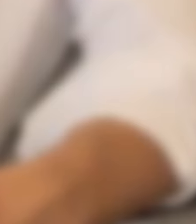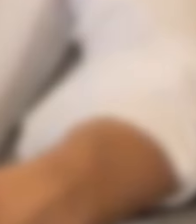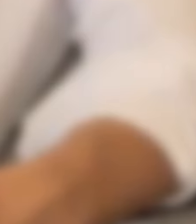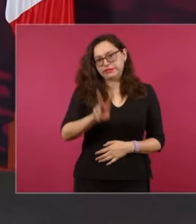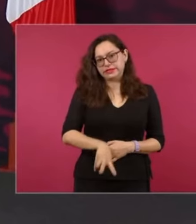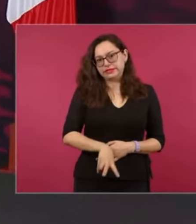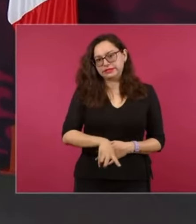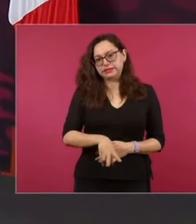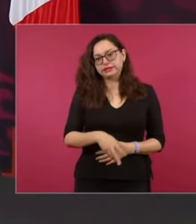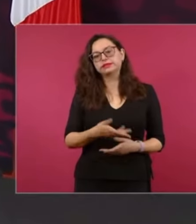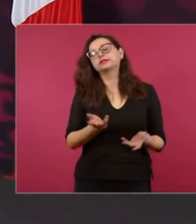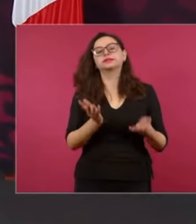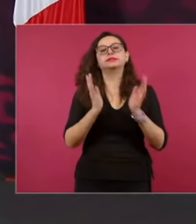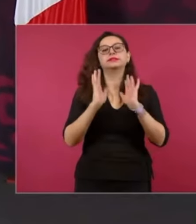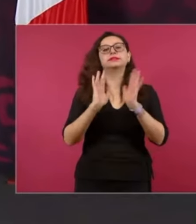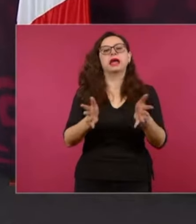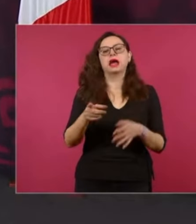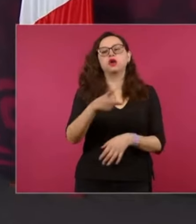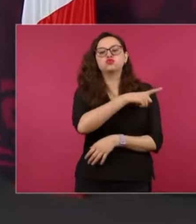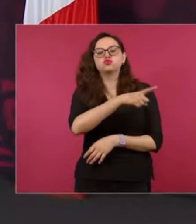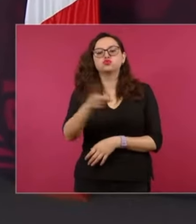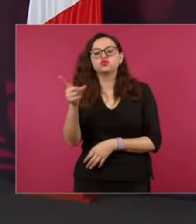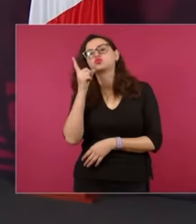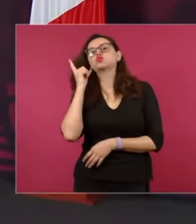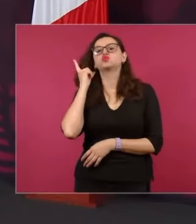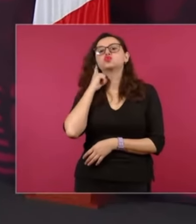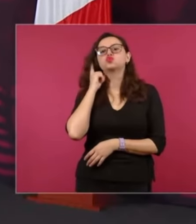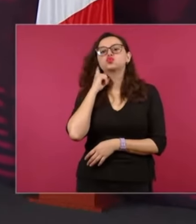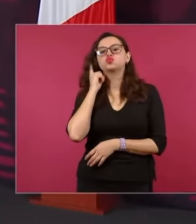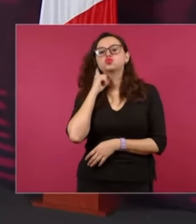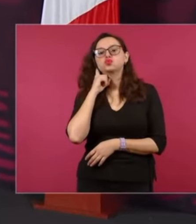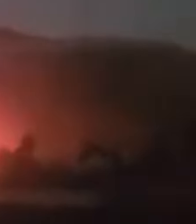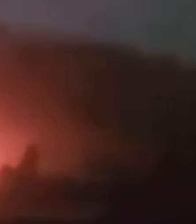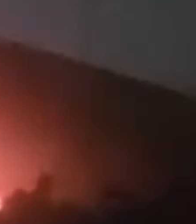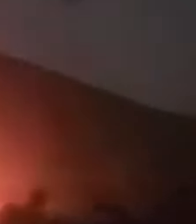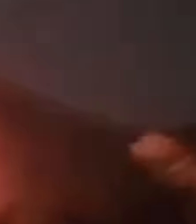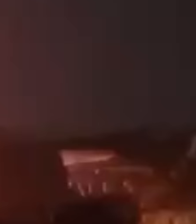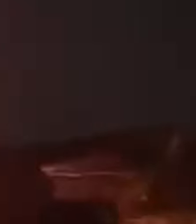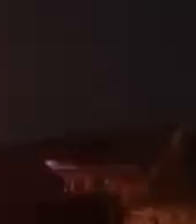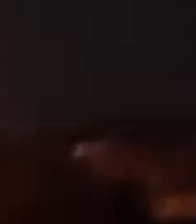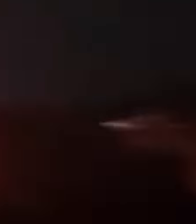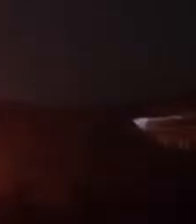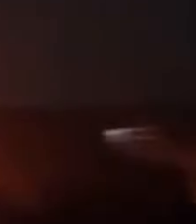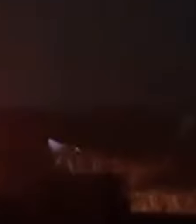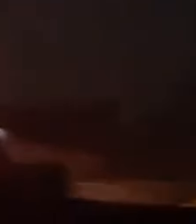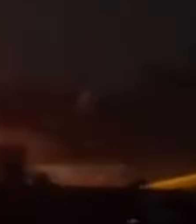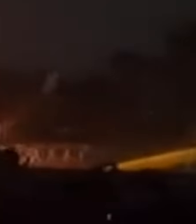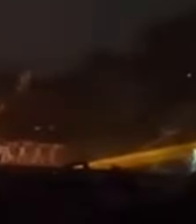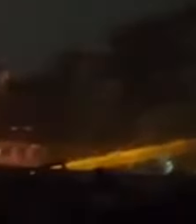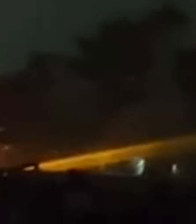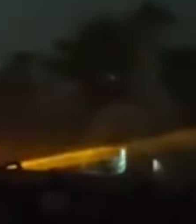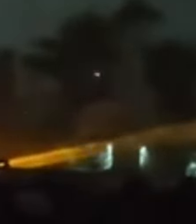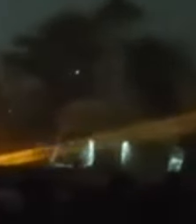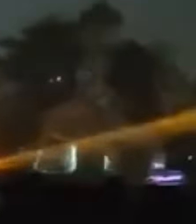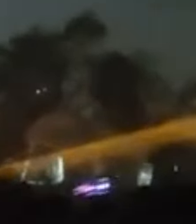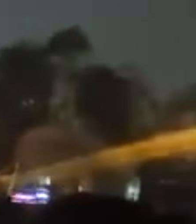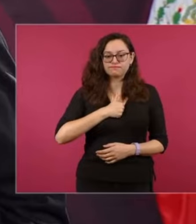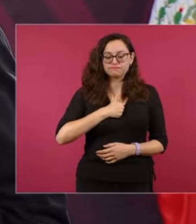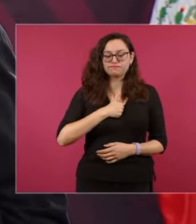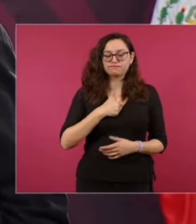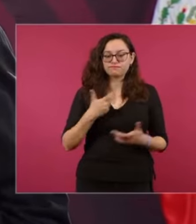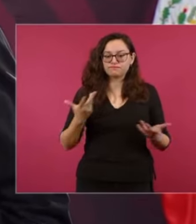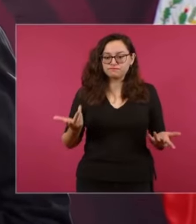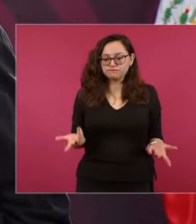En la conferencia mañanera de este jueves, el presidente Andrés Manuel López Obrador envió sus condolencias a los familiares de las víctimas del desplome del templete.